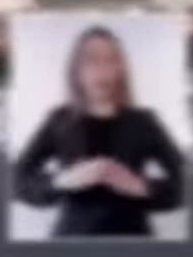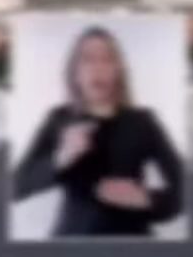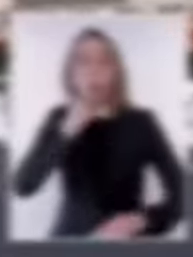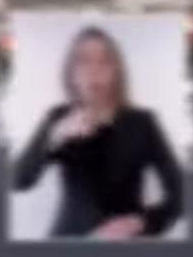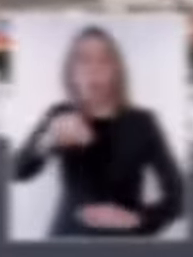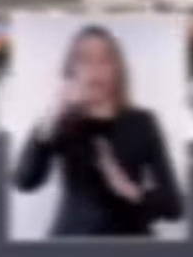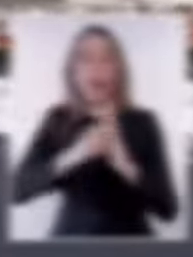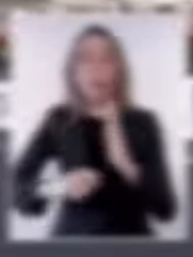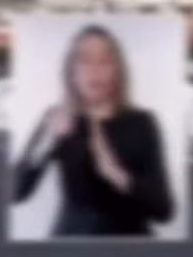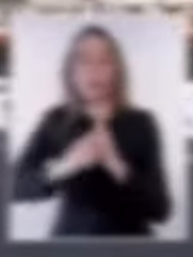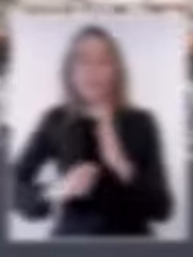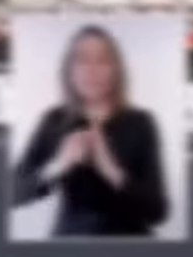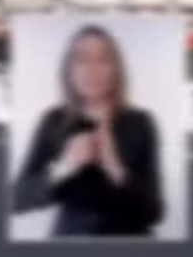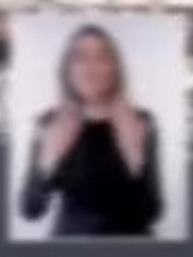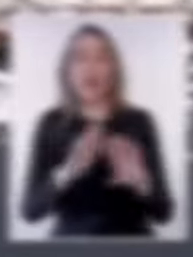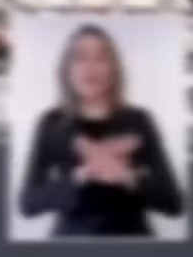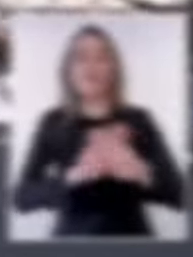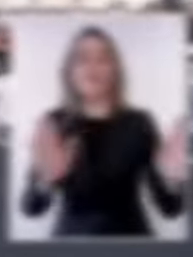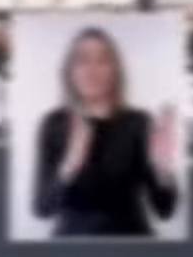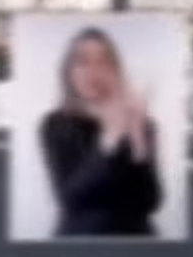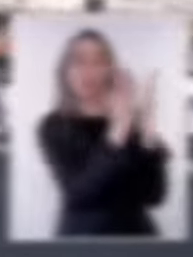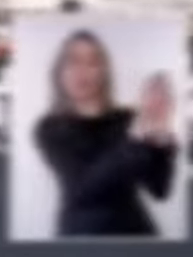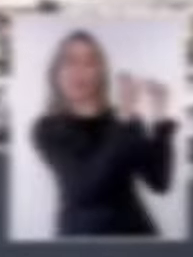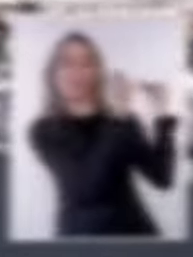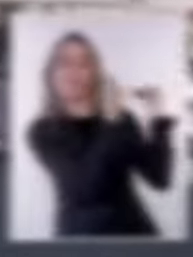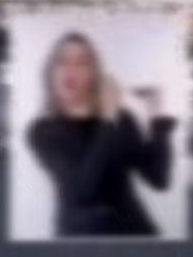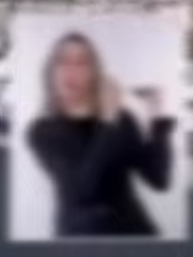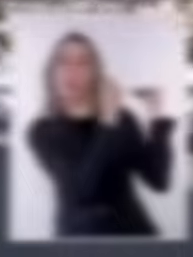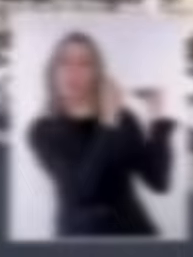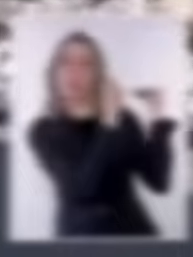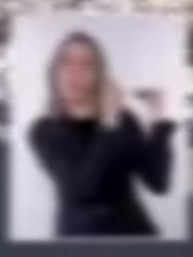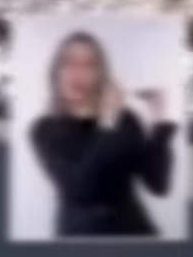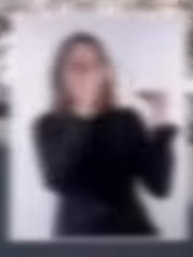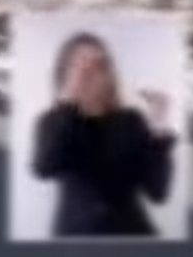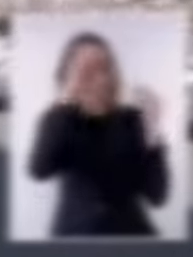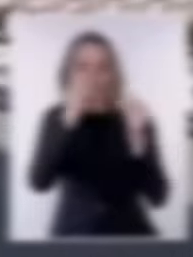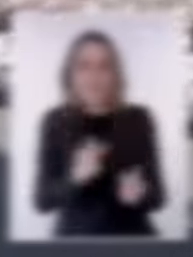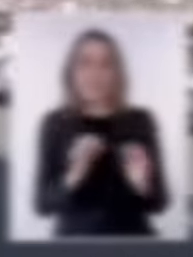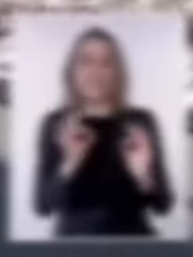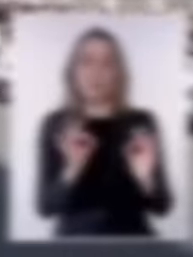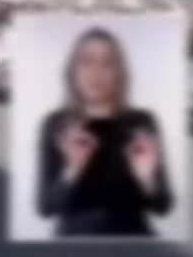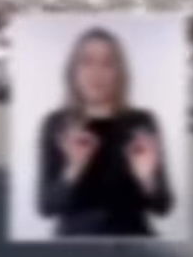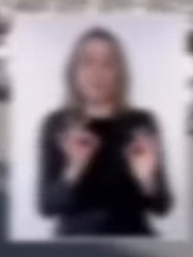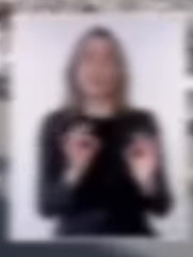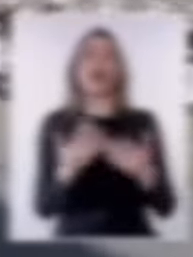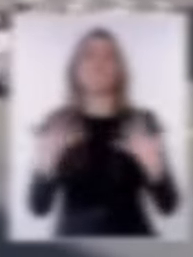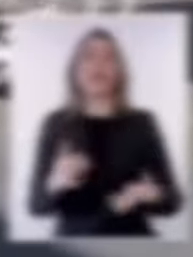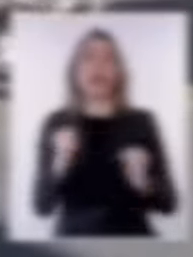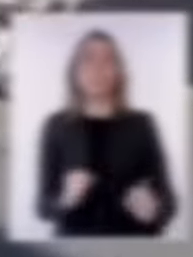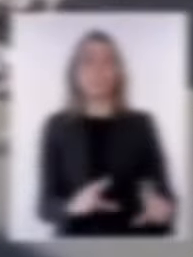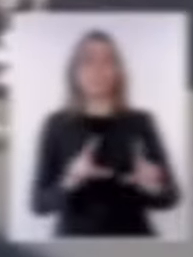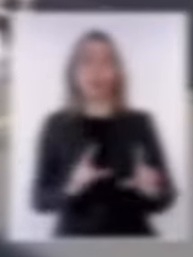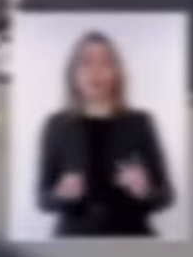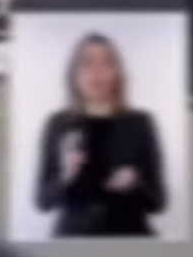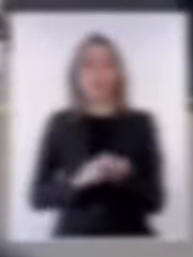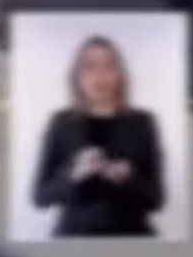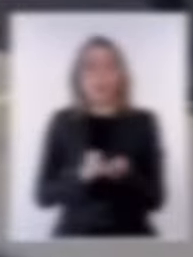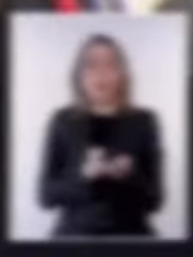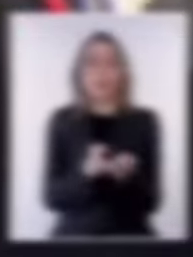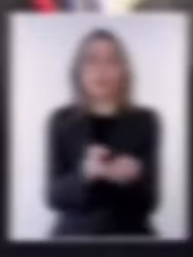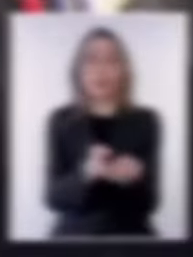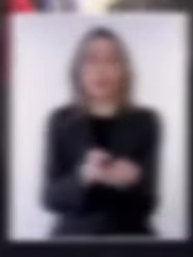próximos meses, luego de haber culminado su formación como especialistas, estarán en condiciones de tripular y